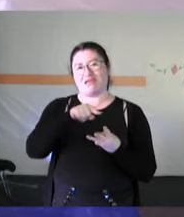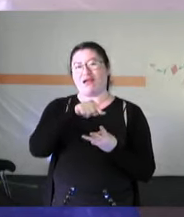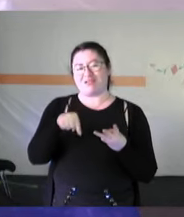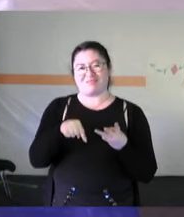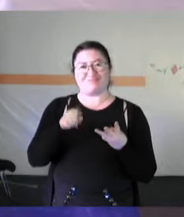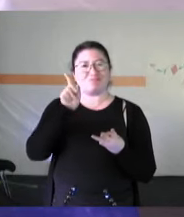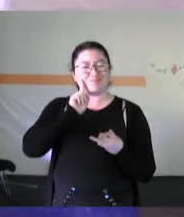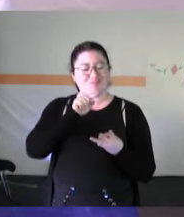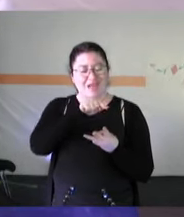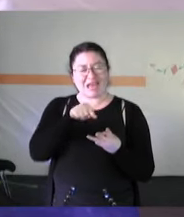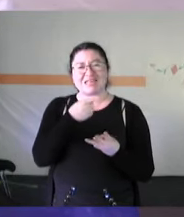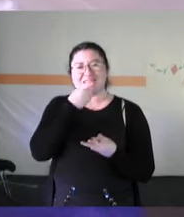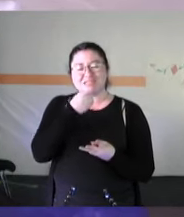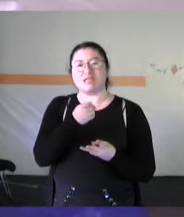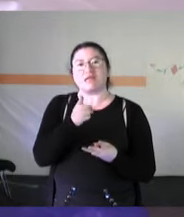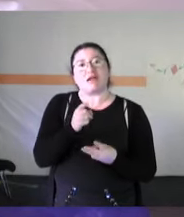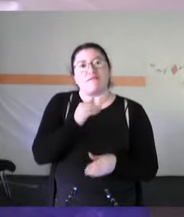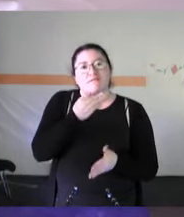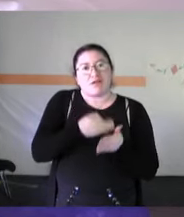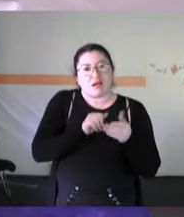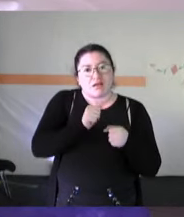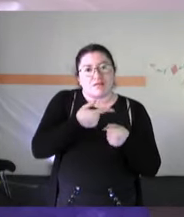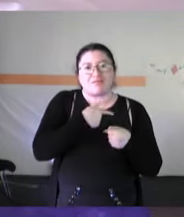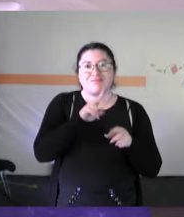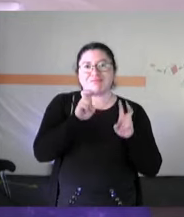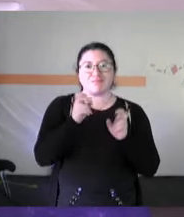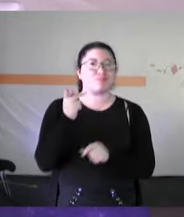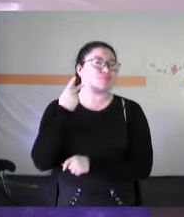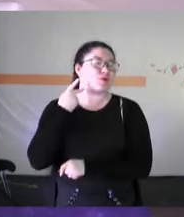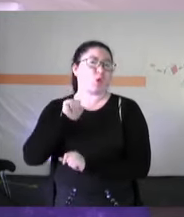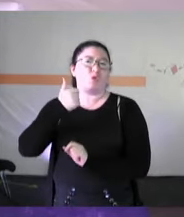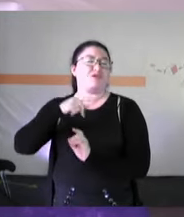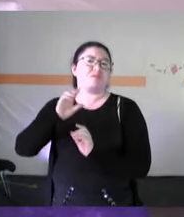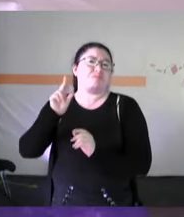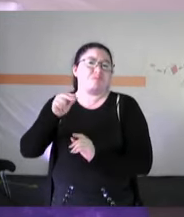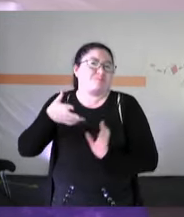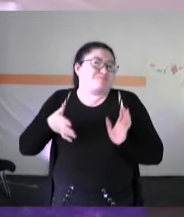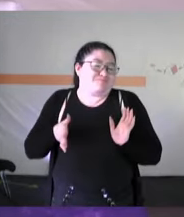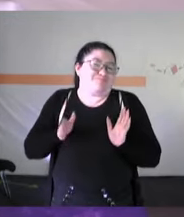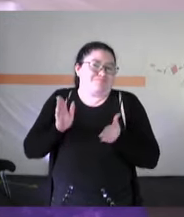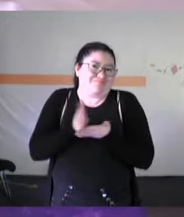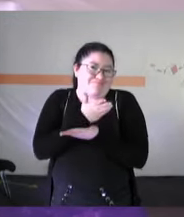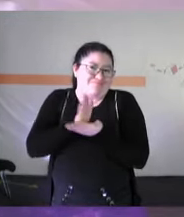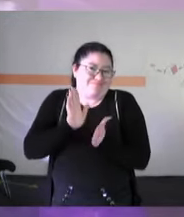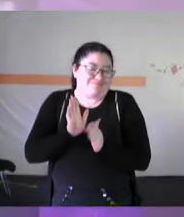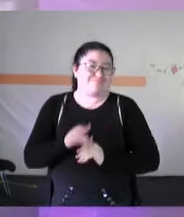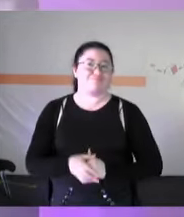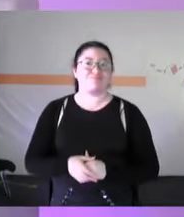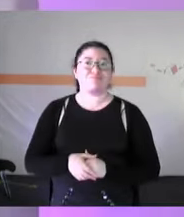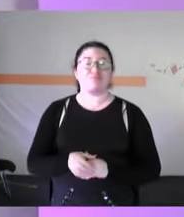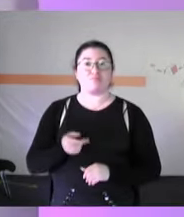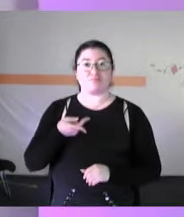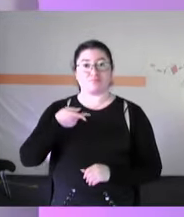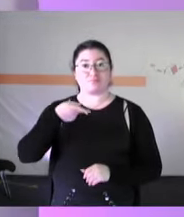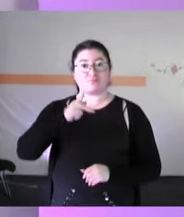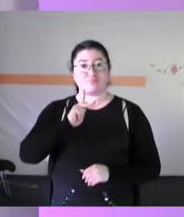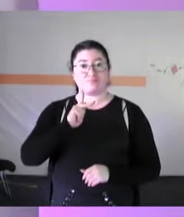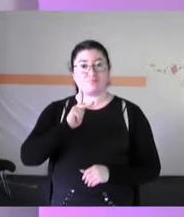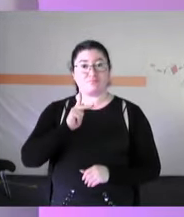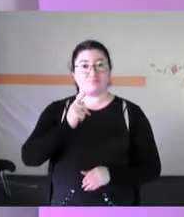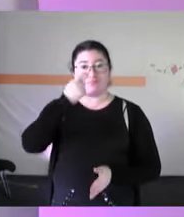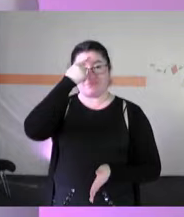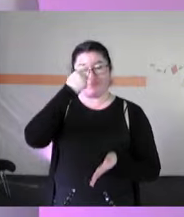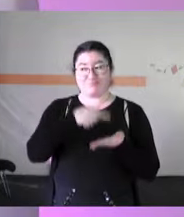que dicen, hay algo político que decir. Habrá otras que no, ya esa será otra cosa, pero... Creo que es muy